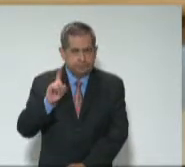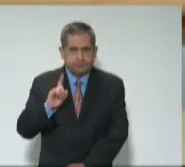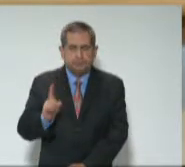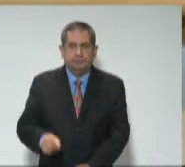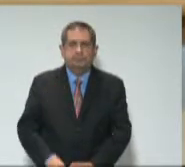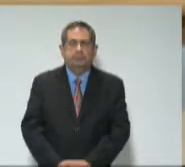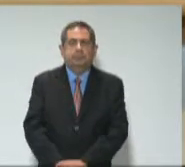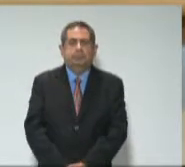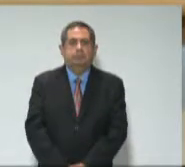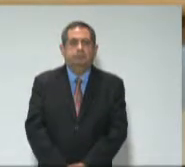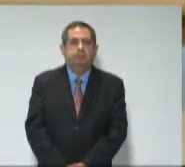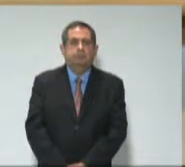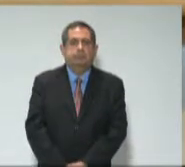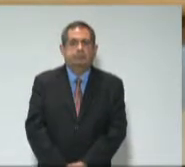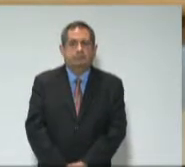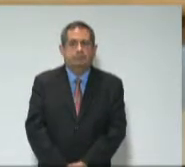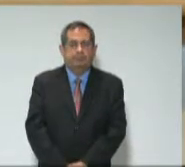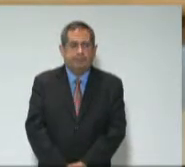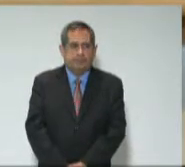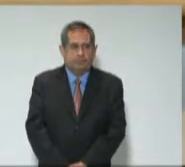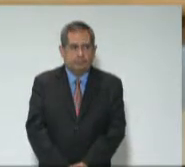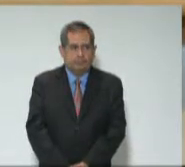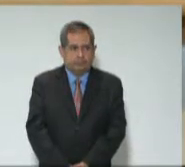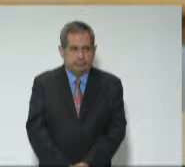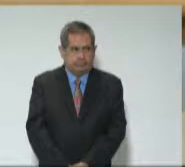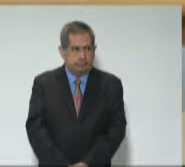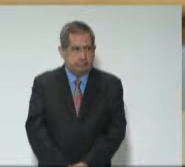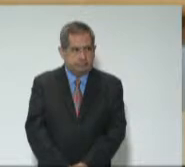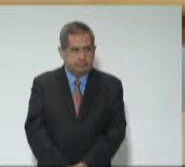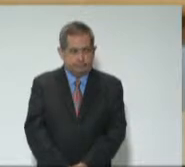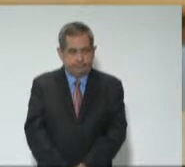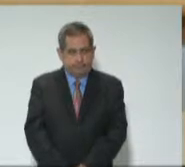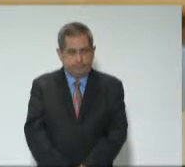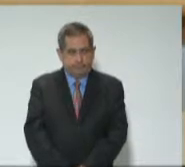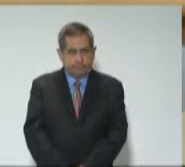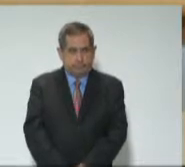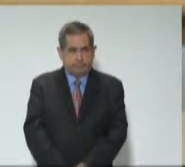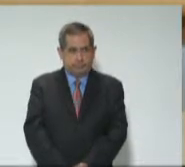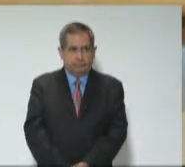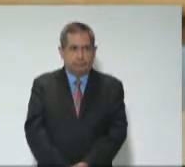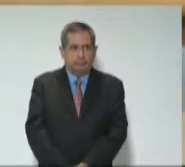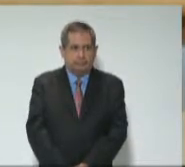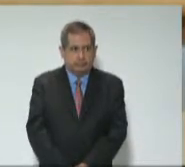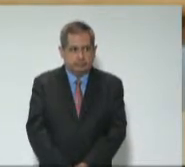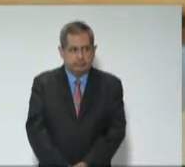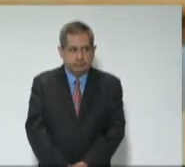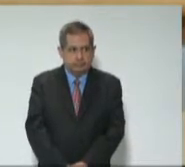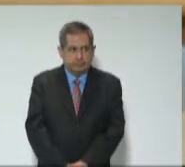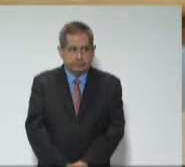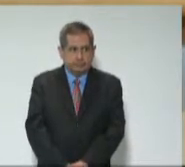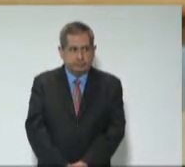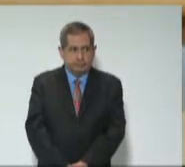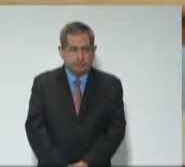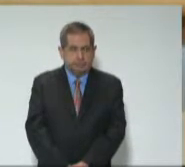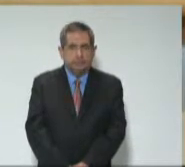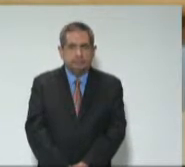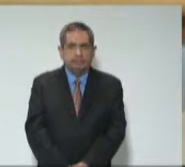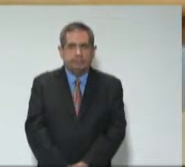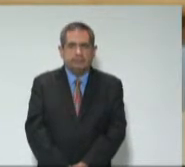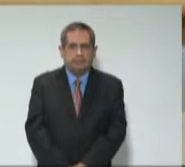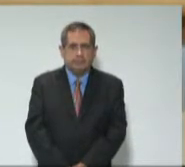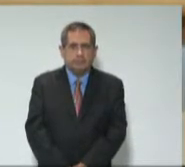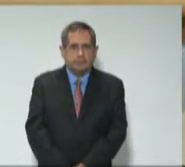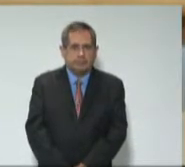retos sin embargo solo en la materia de defunciones tenemos los medios técnicos para dimensionar el fenómeno